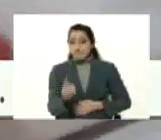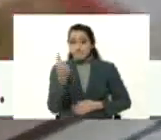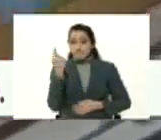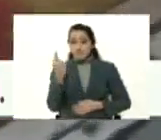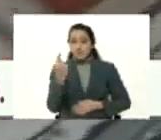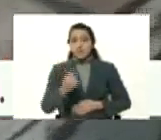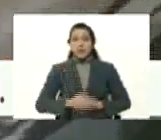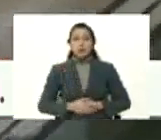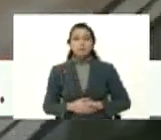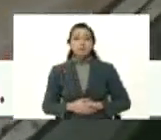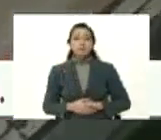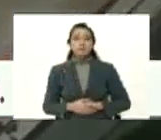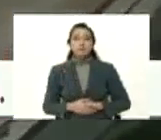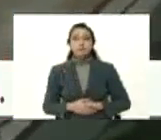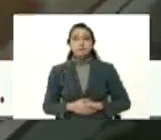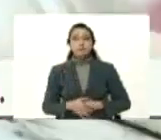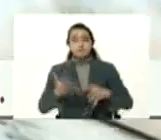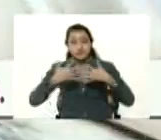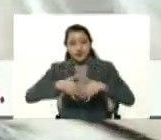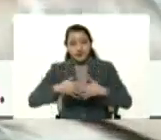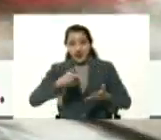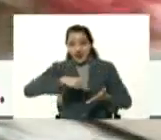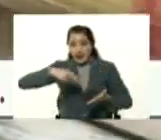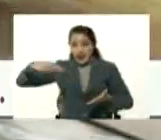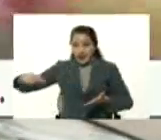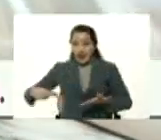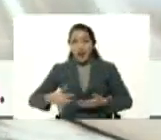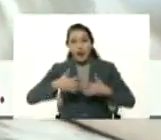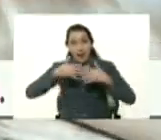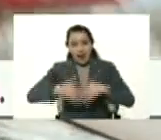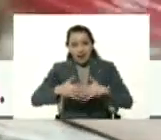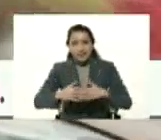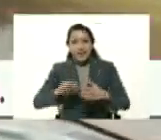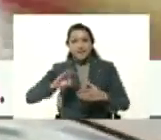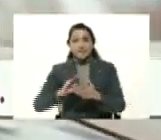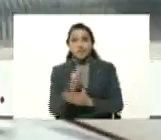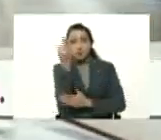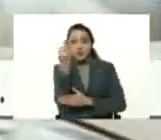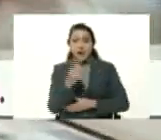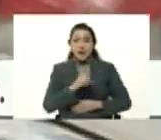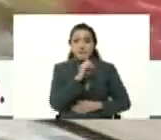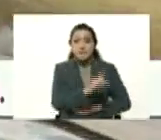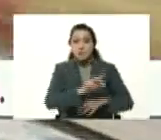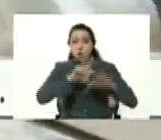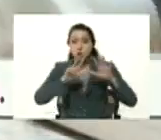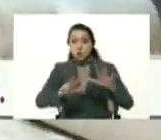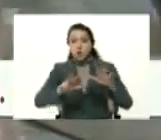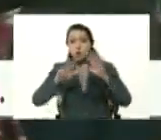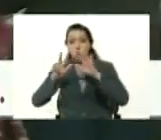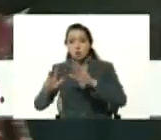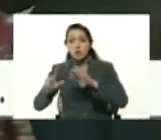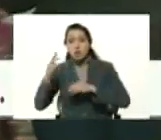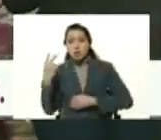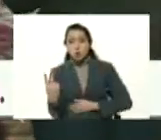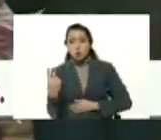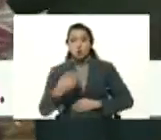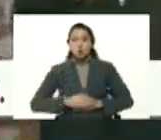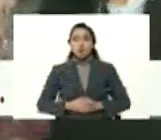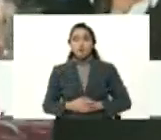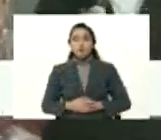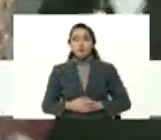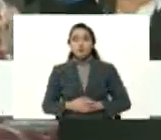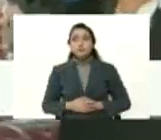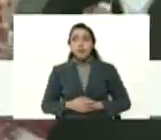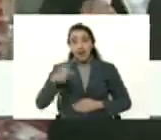señor presidente, Fábrica de Pastas Alegri es una empresa fundada desde 1882, fundada